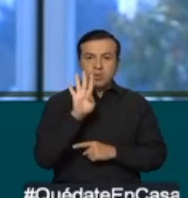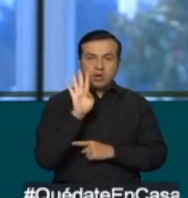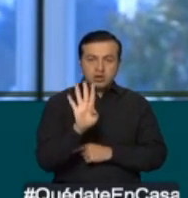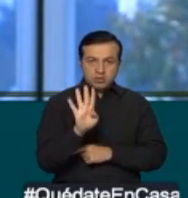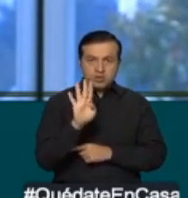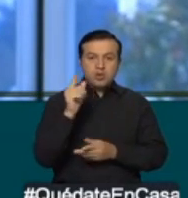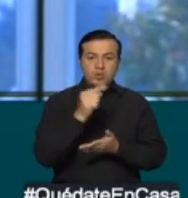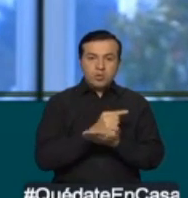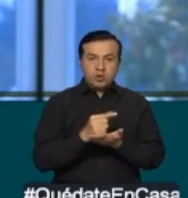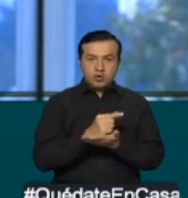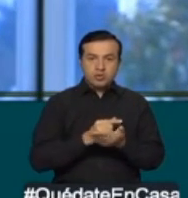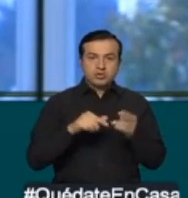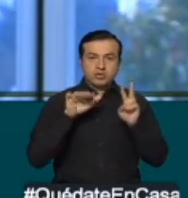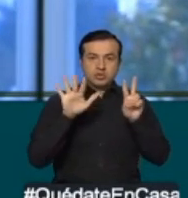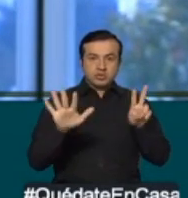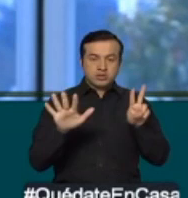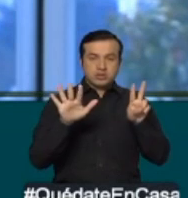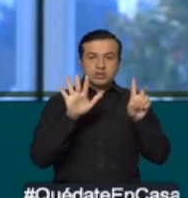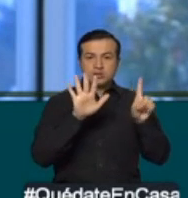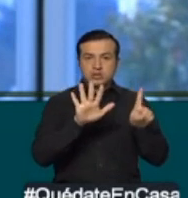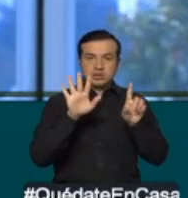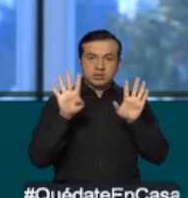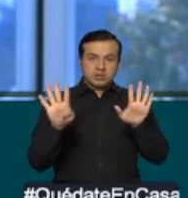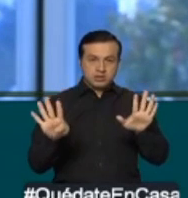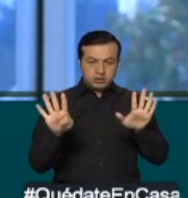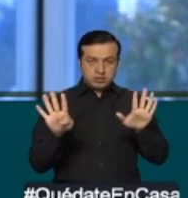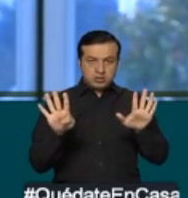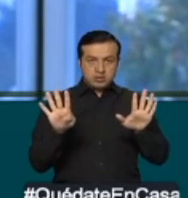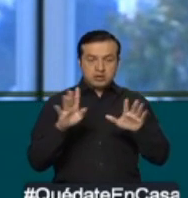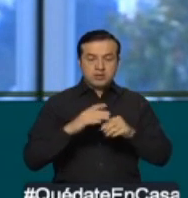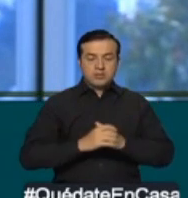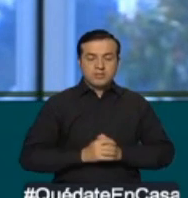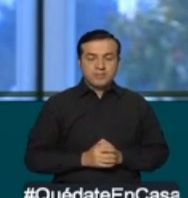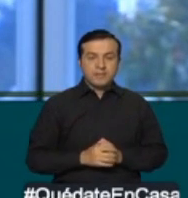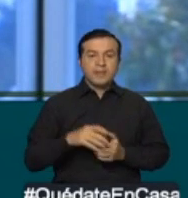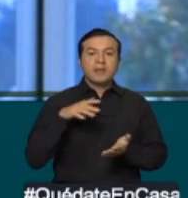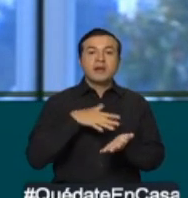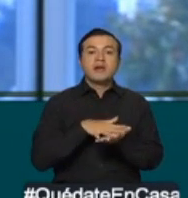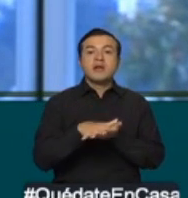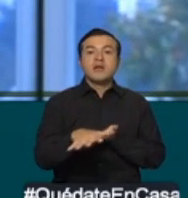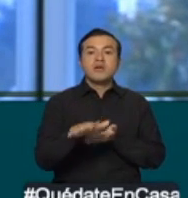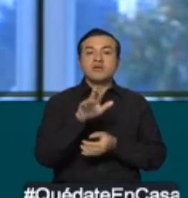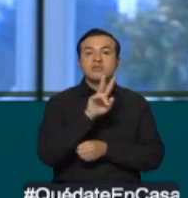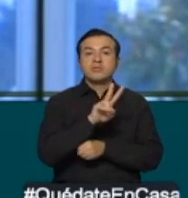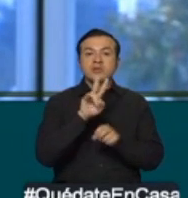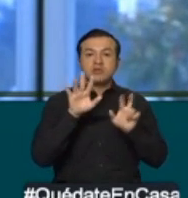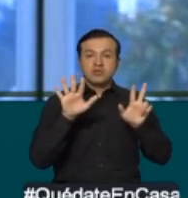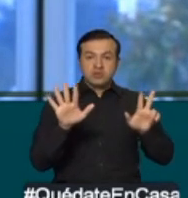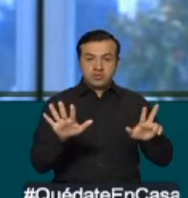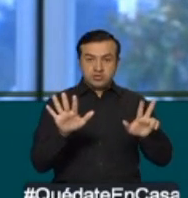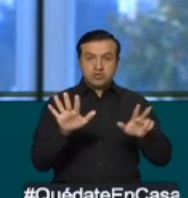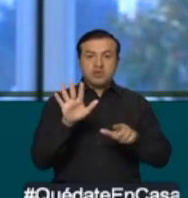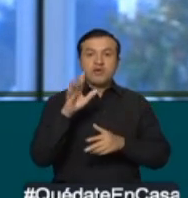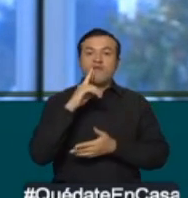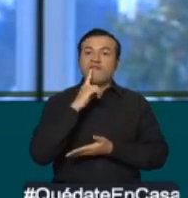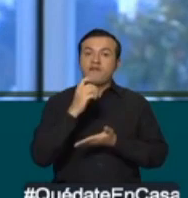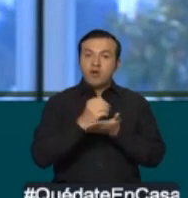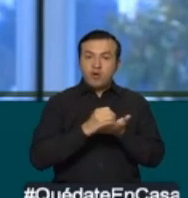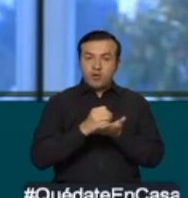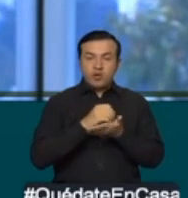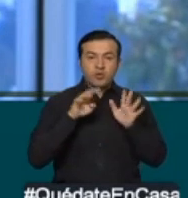guayas 769 los ríos 28 el oro